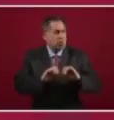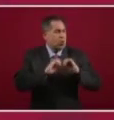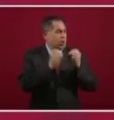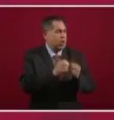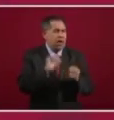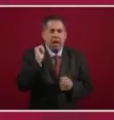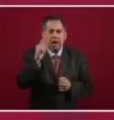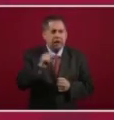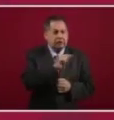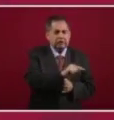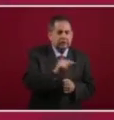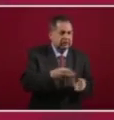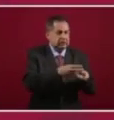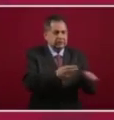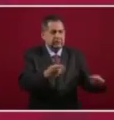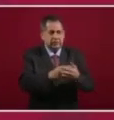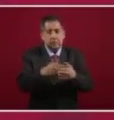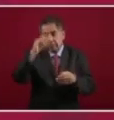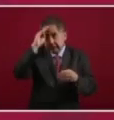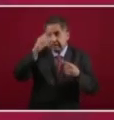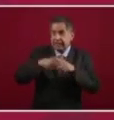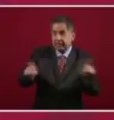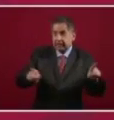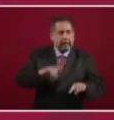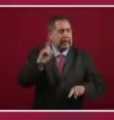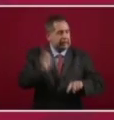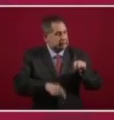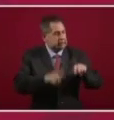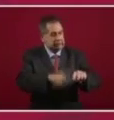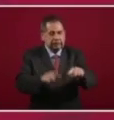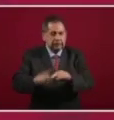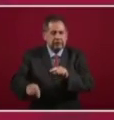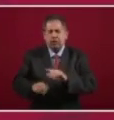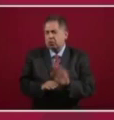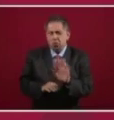organización, ninguna corriente de pensamiento.